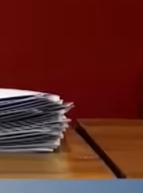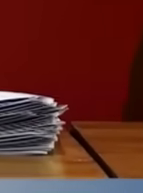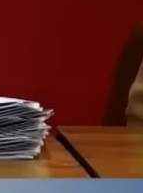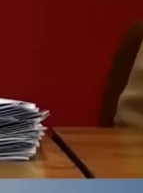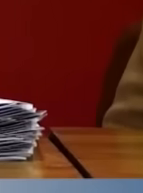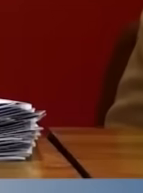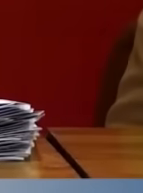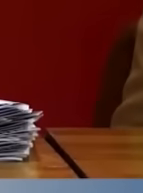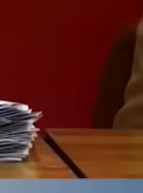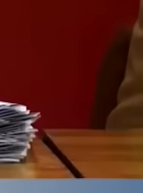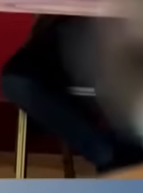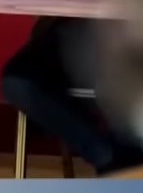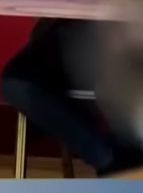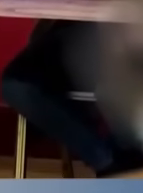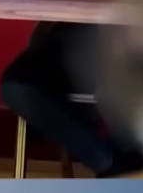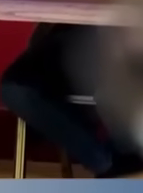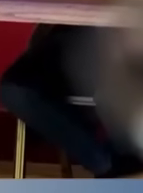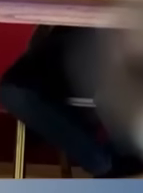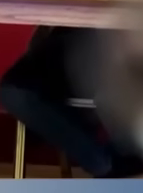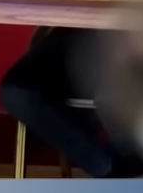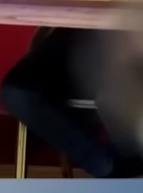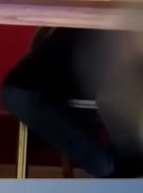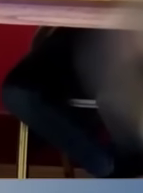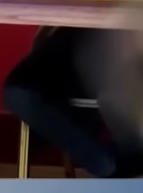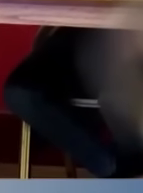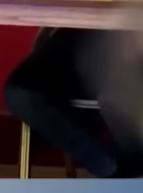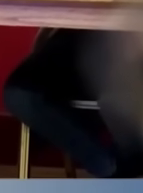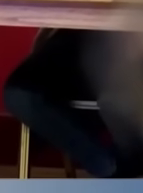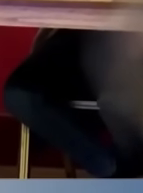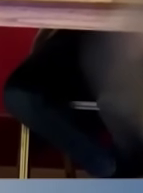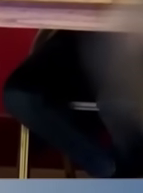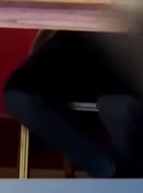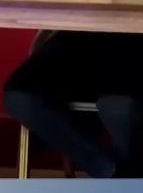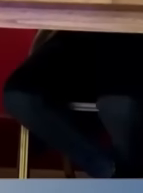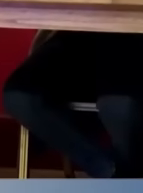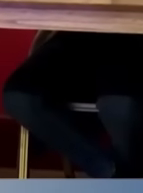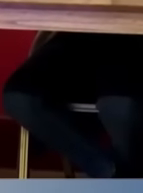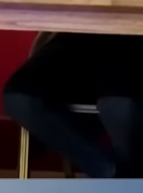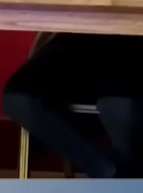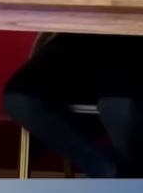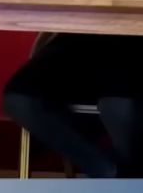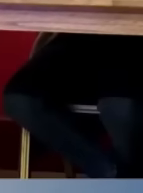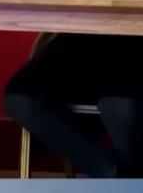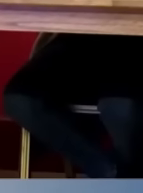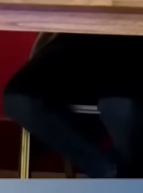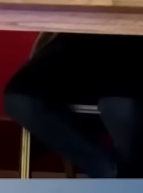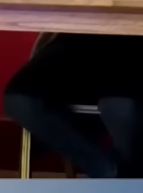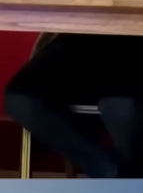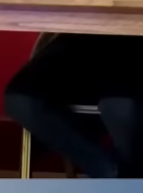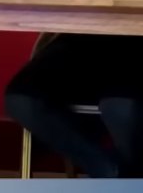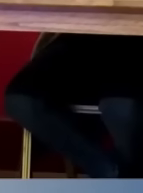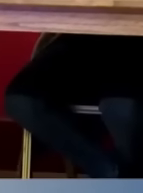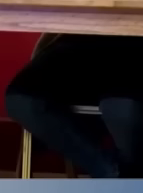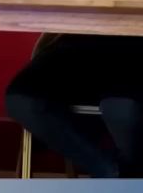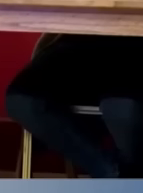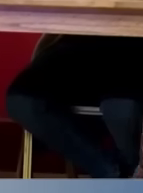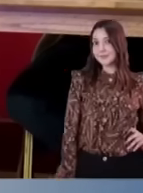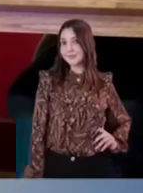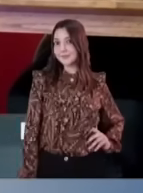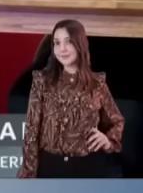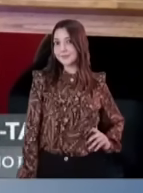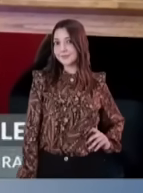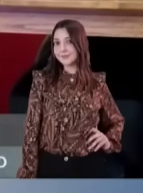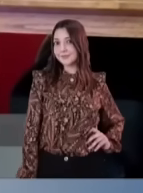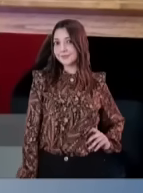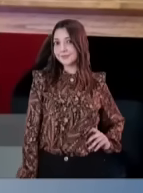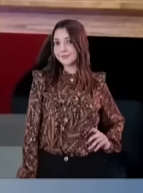debemos empeñarnos como tarea urgente en sacar adelante la reforma previsional y el pacto fiscal. El presidente del Partido Radical,